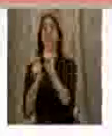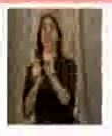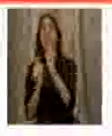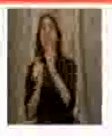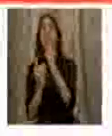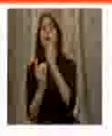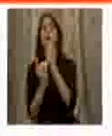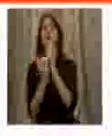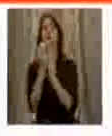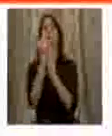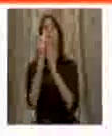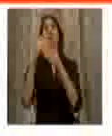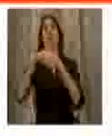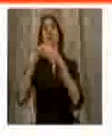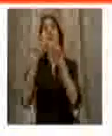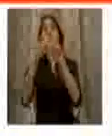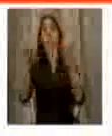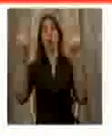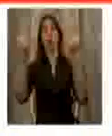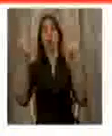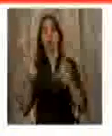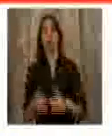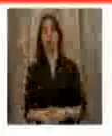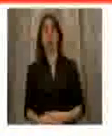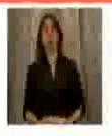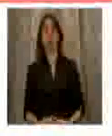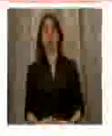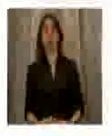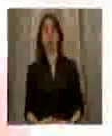democracia.